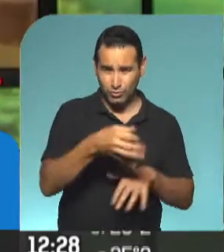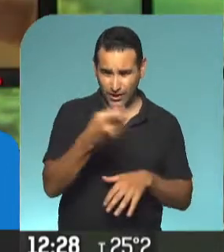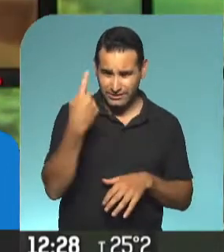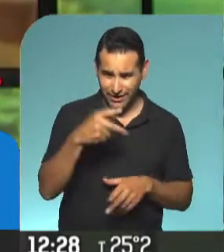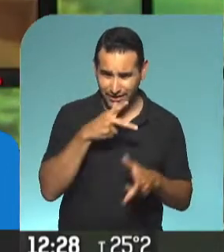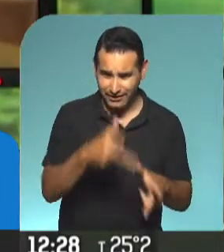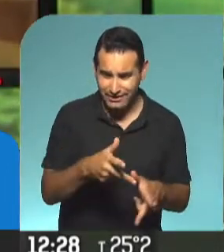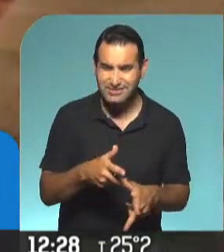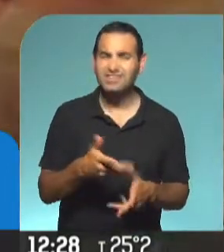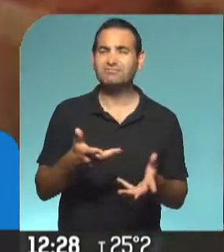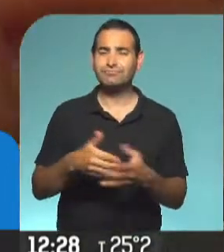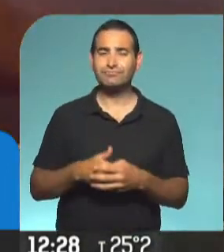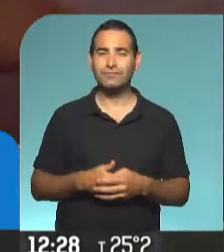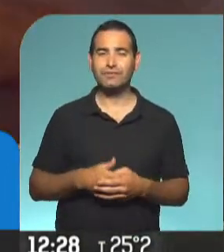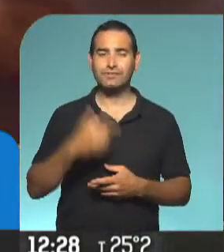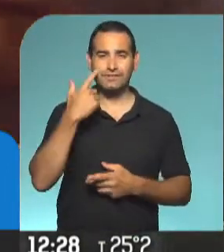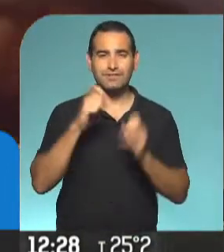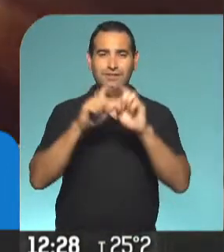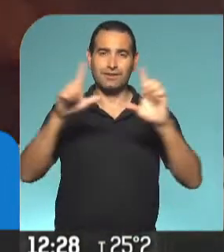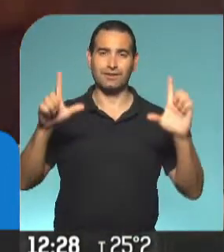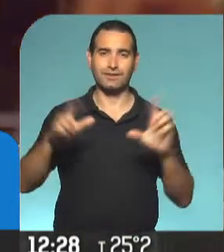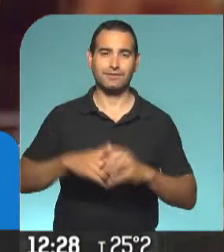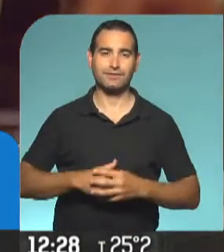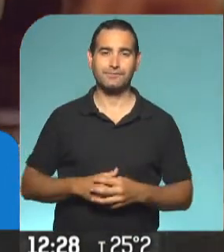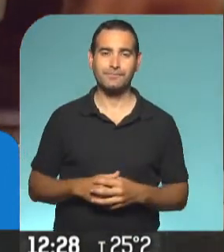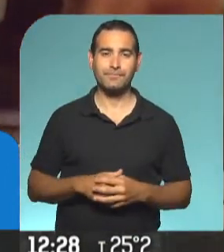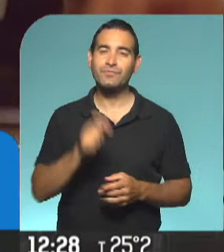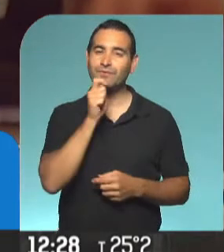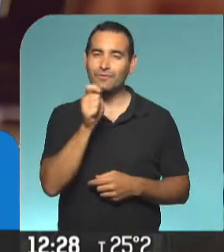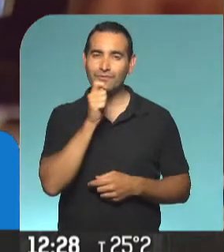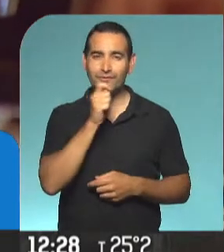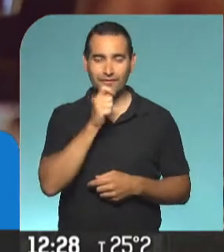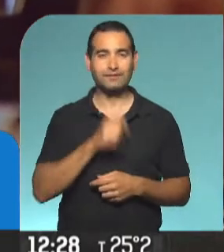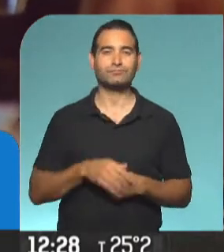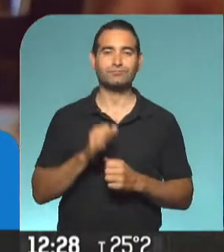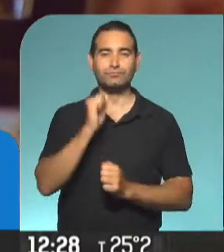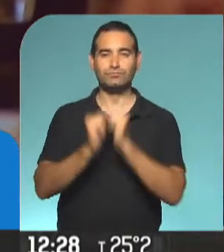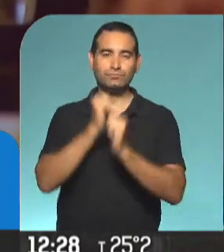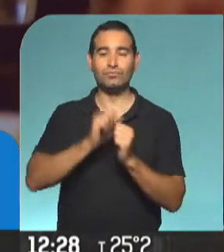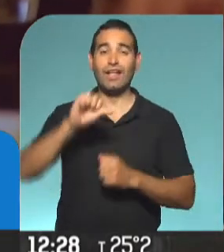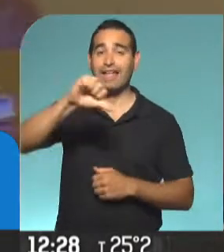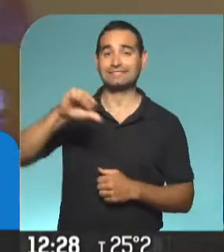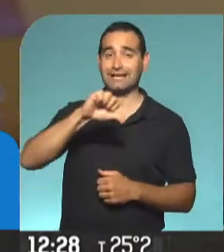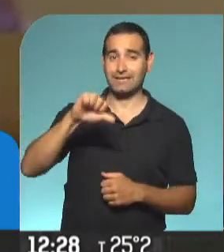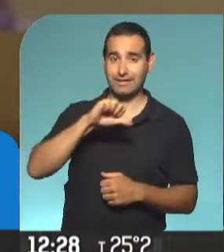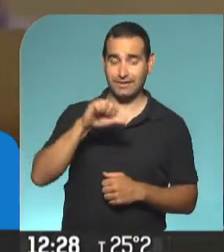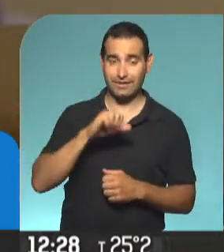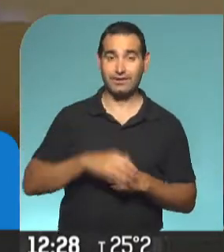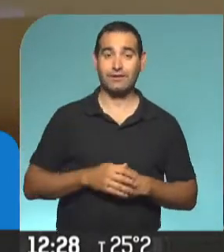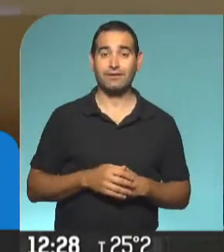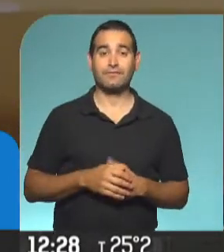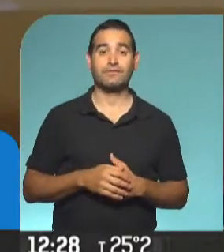forma será al mediodía vamos a compartir si te parece raúl una nota con los industriales aceiteros y además esta